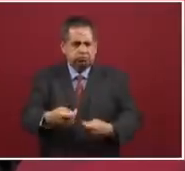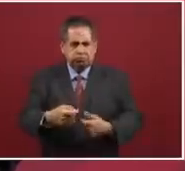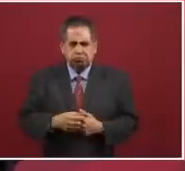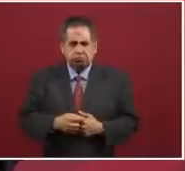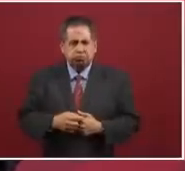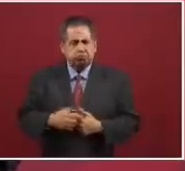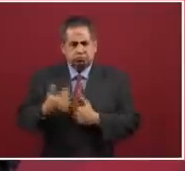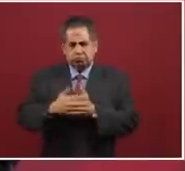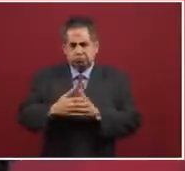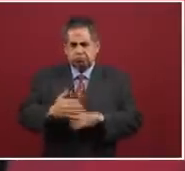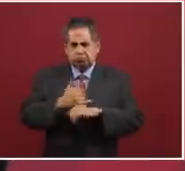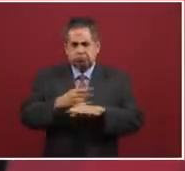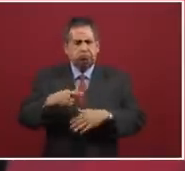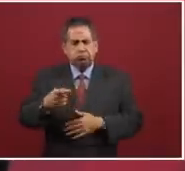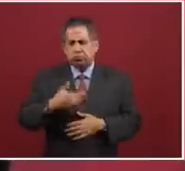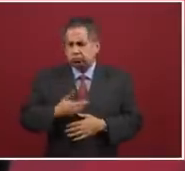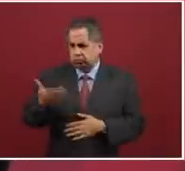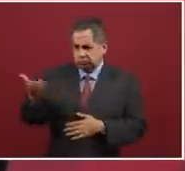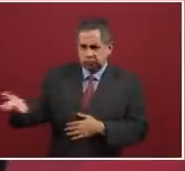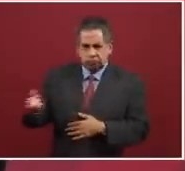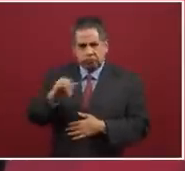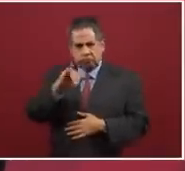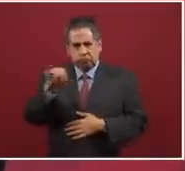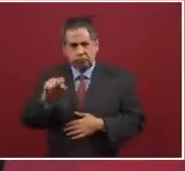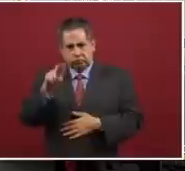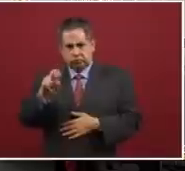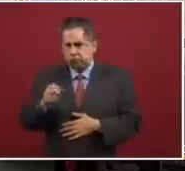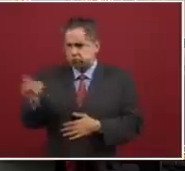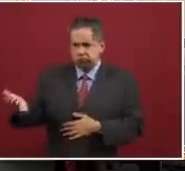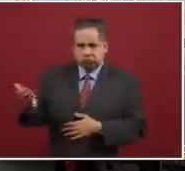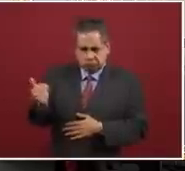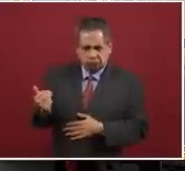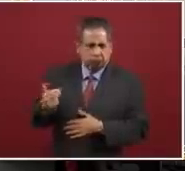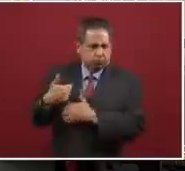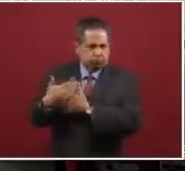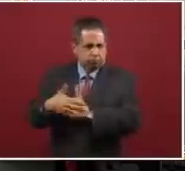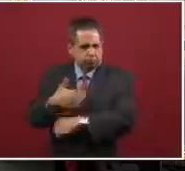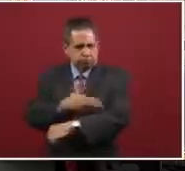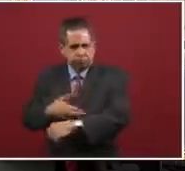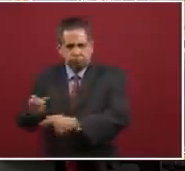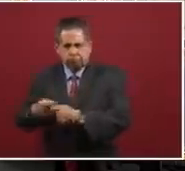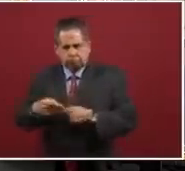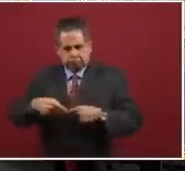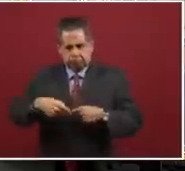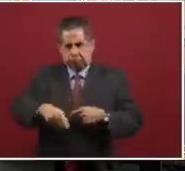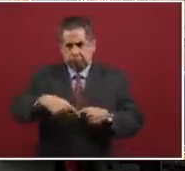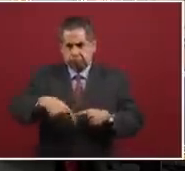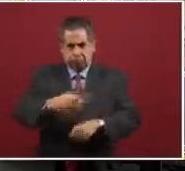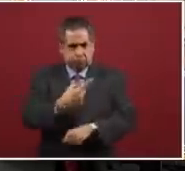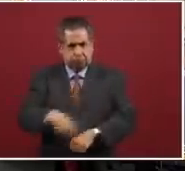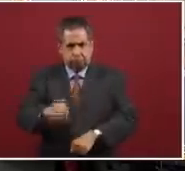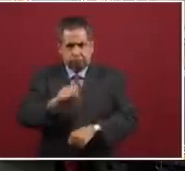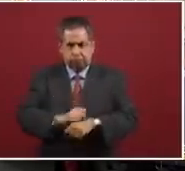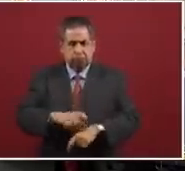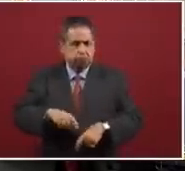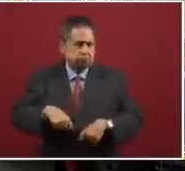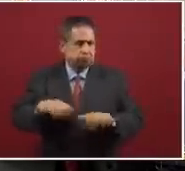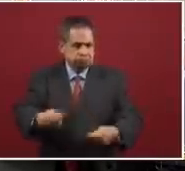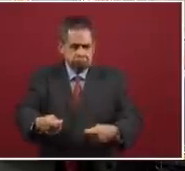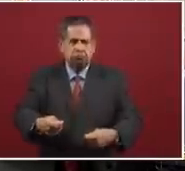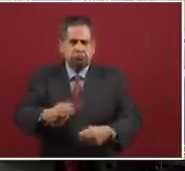les informamos. Le voy a pedir a Jesús que en esta semana les